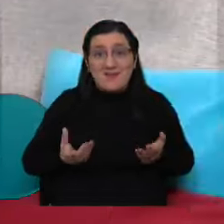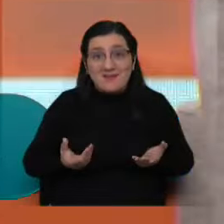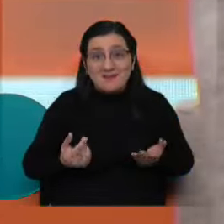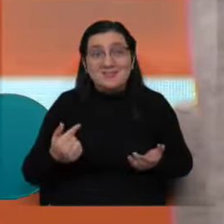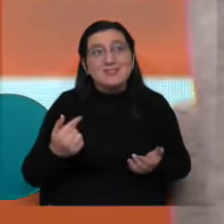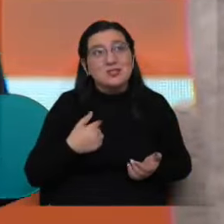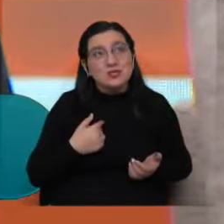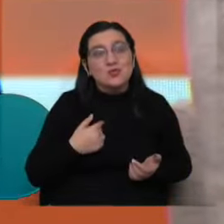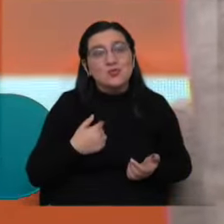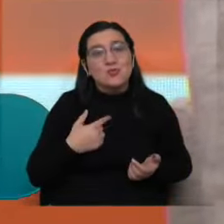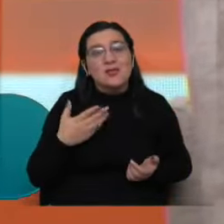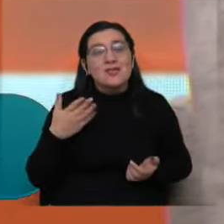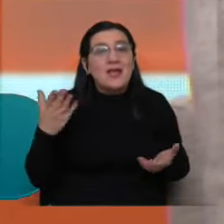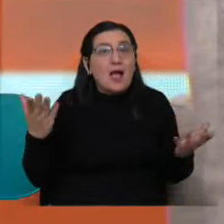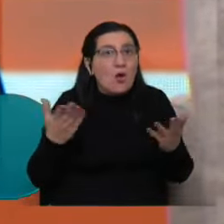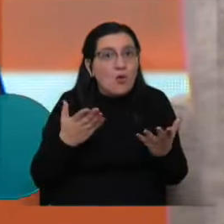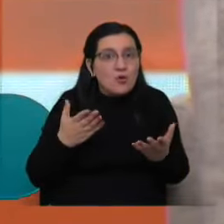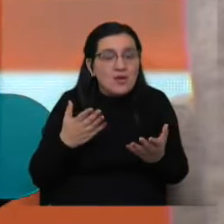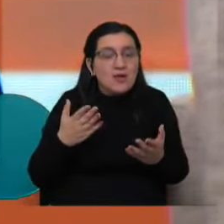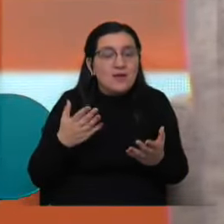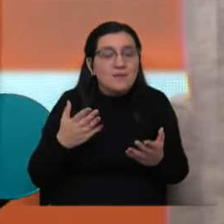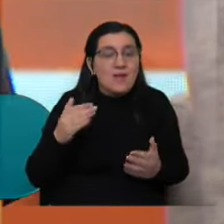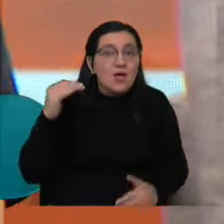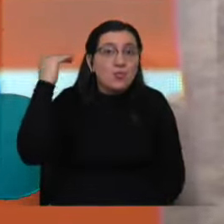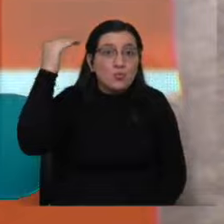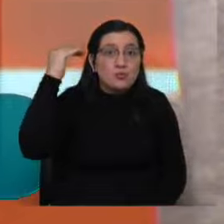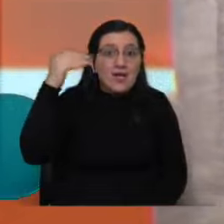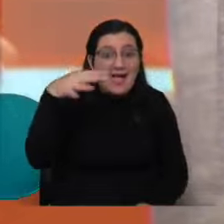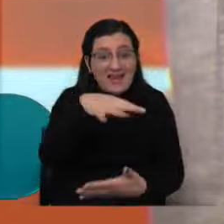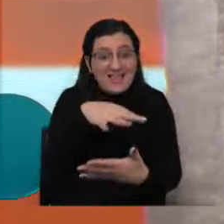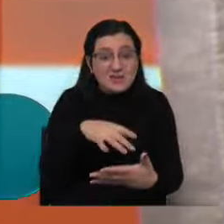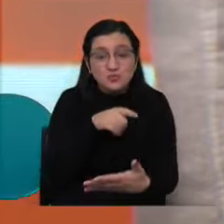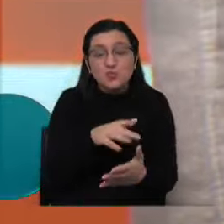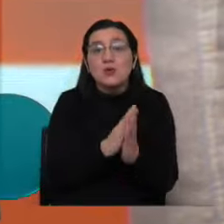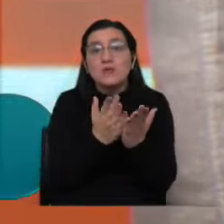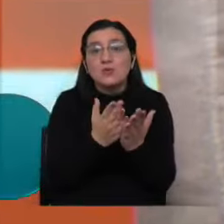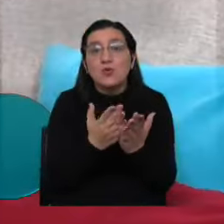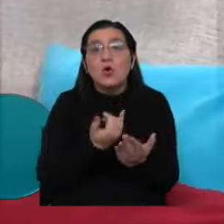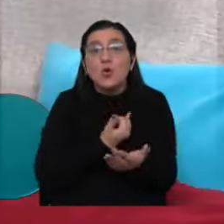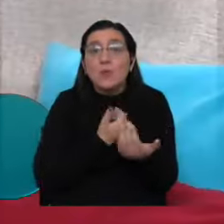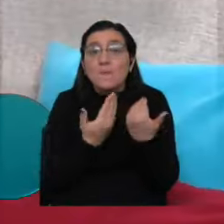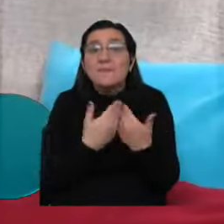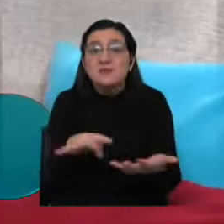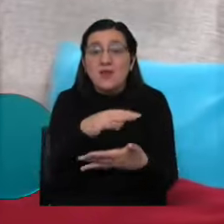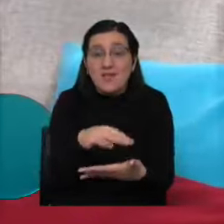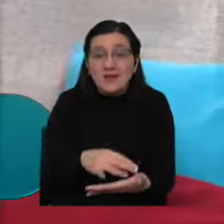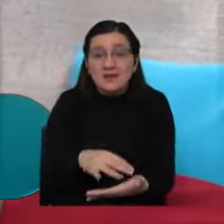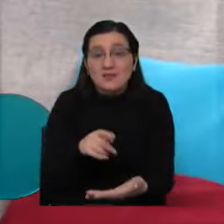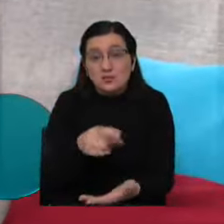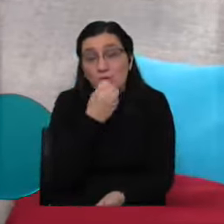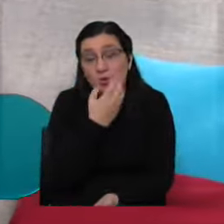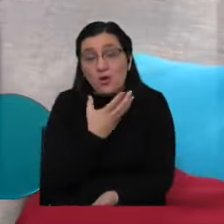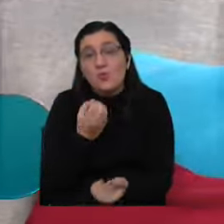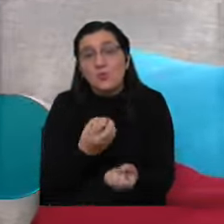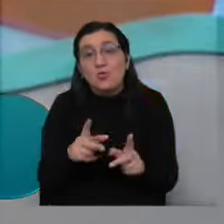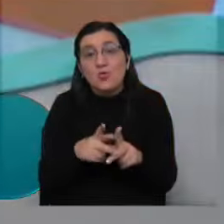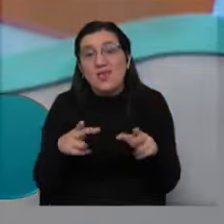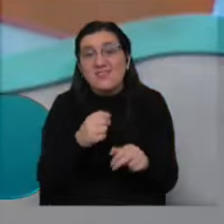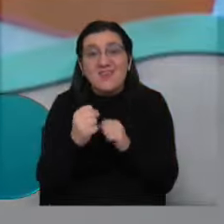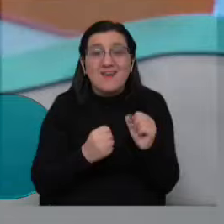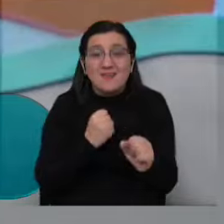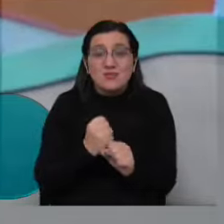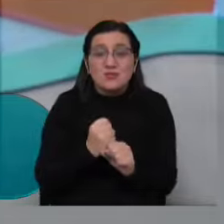si yo me tuviera que enfrentar ahora adulta a a sus libros por dónde podría arrancar también está bueno no porque durante mucho tiempo